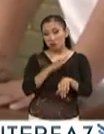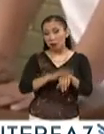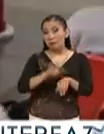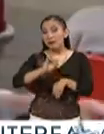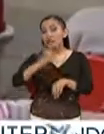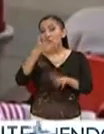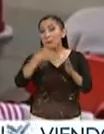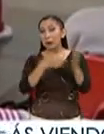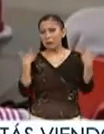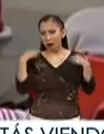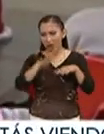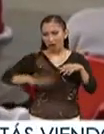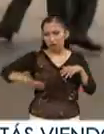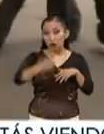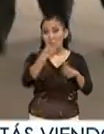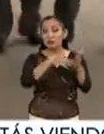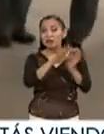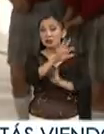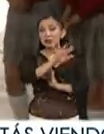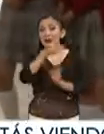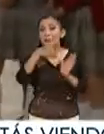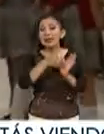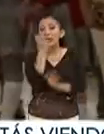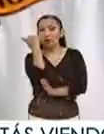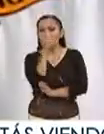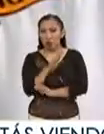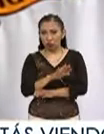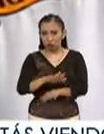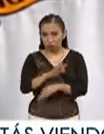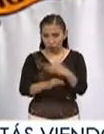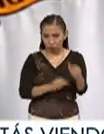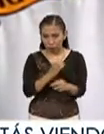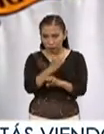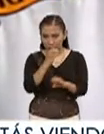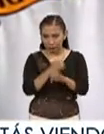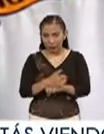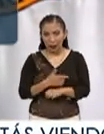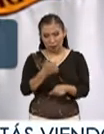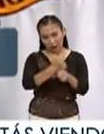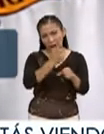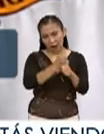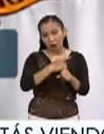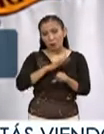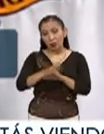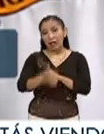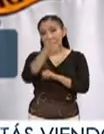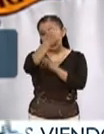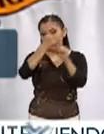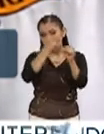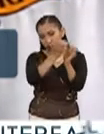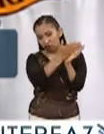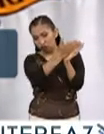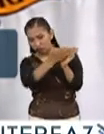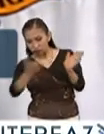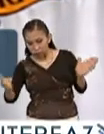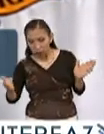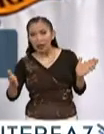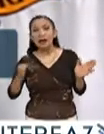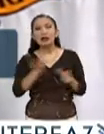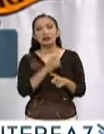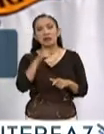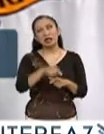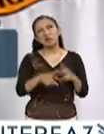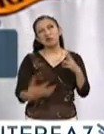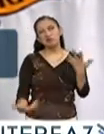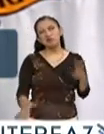de 28,000 profesores y 1,050,000 estudiantes. Siempre en primaria, porque el ciclo es de 6 años. Entonces aquí